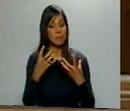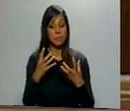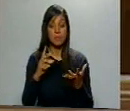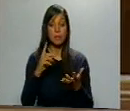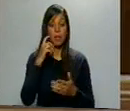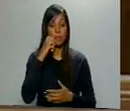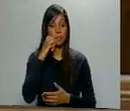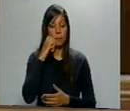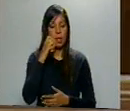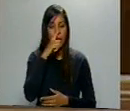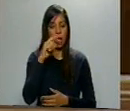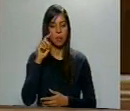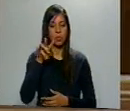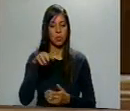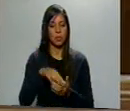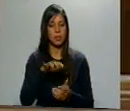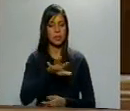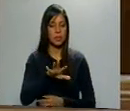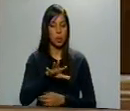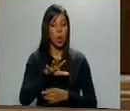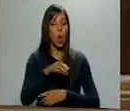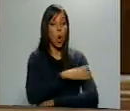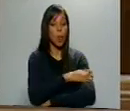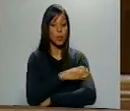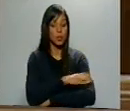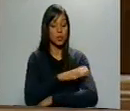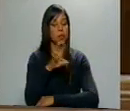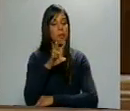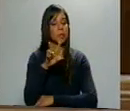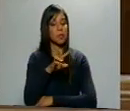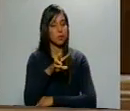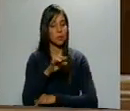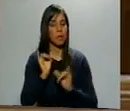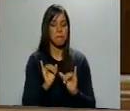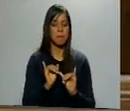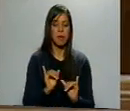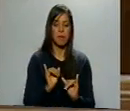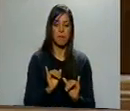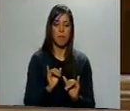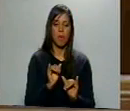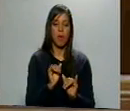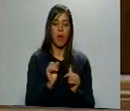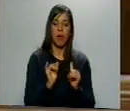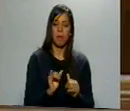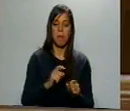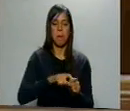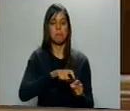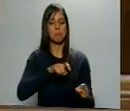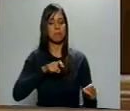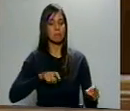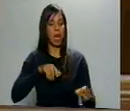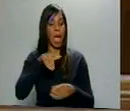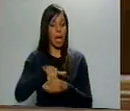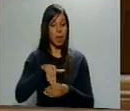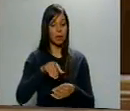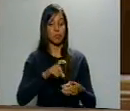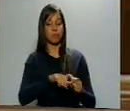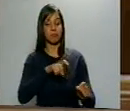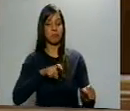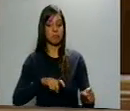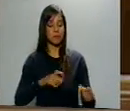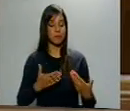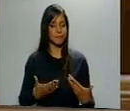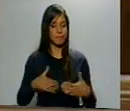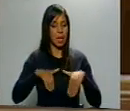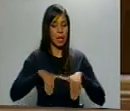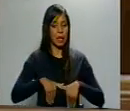año 2005, la derecha venezolana aplicó lo mismo que aplicaron este año, que fue retirarse de las elecciones.